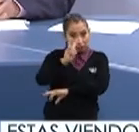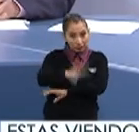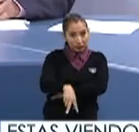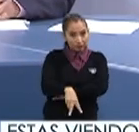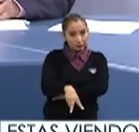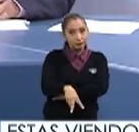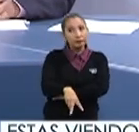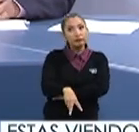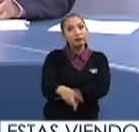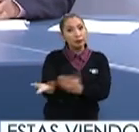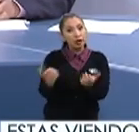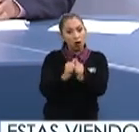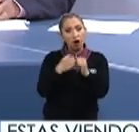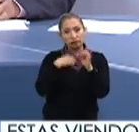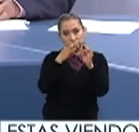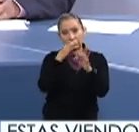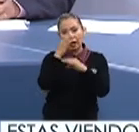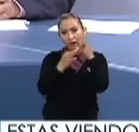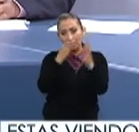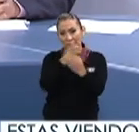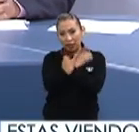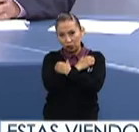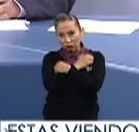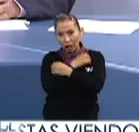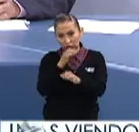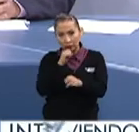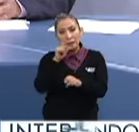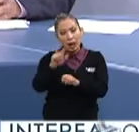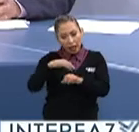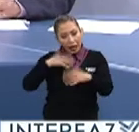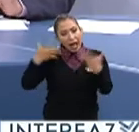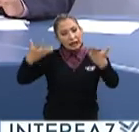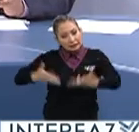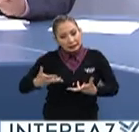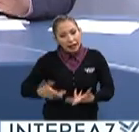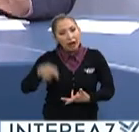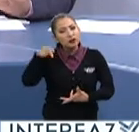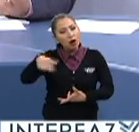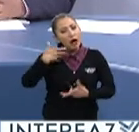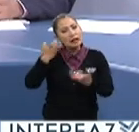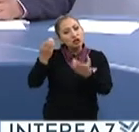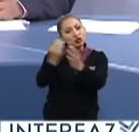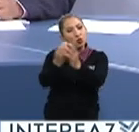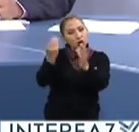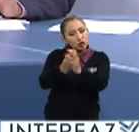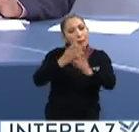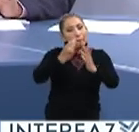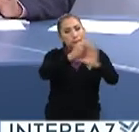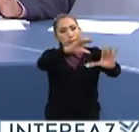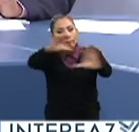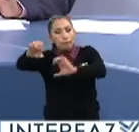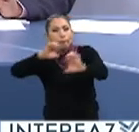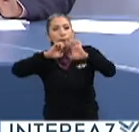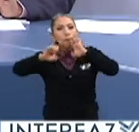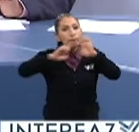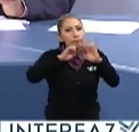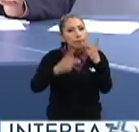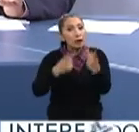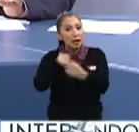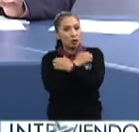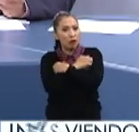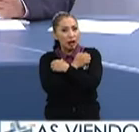cierto, con la Agencia Informativa de Educación también estaremos generando estos cursos, esta preparación de